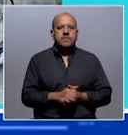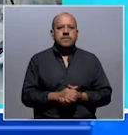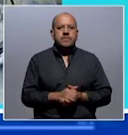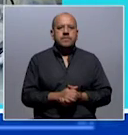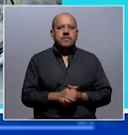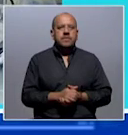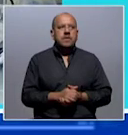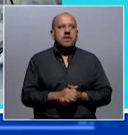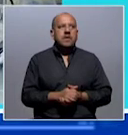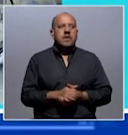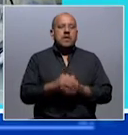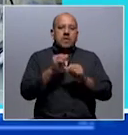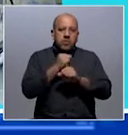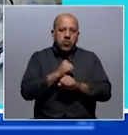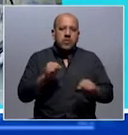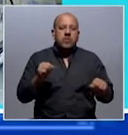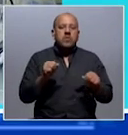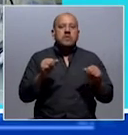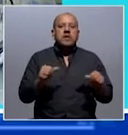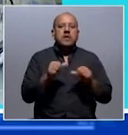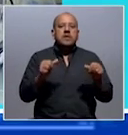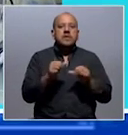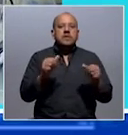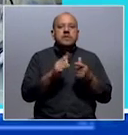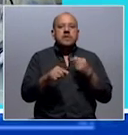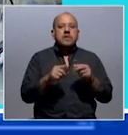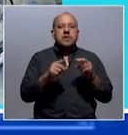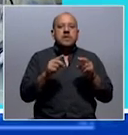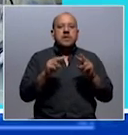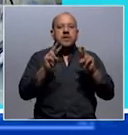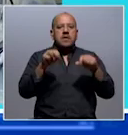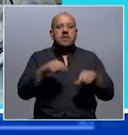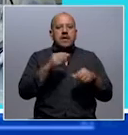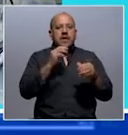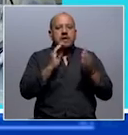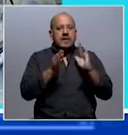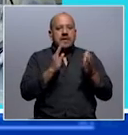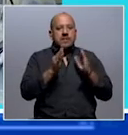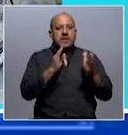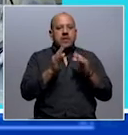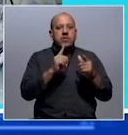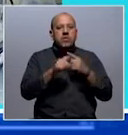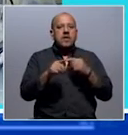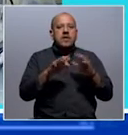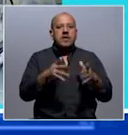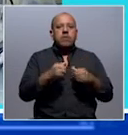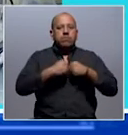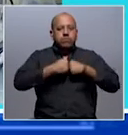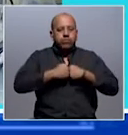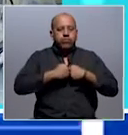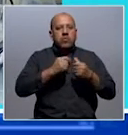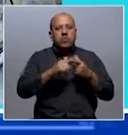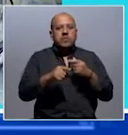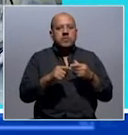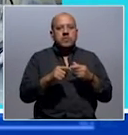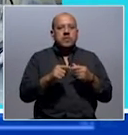logramos este el diseño de nuevos fármacos para el tratamiento de la obesidad y principalmente más que de la obesidad